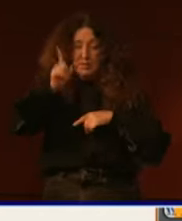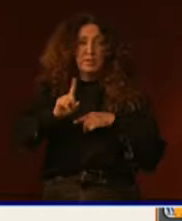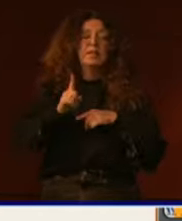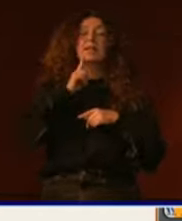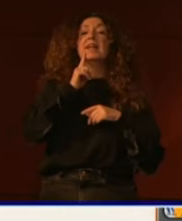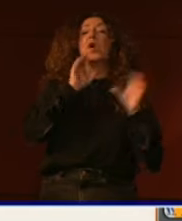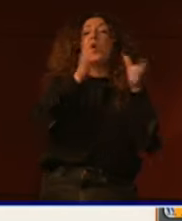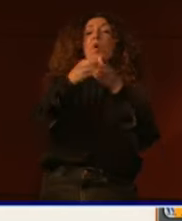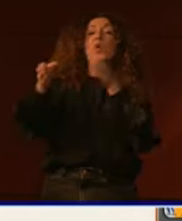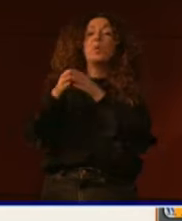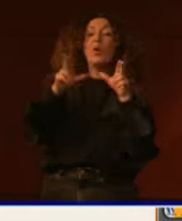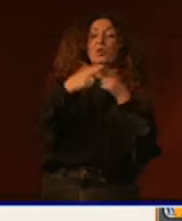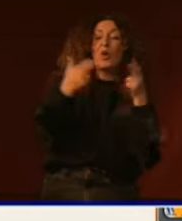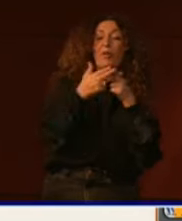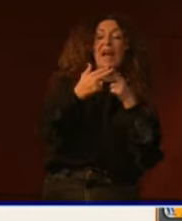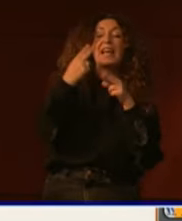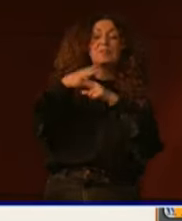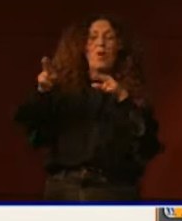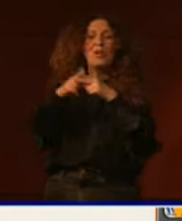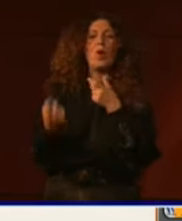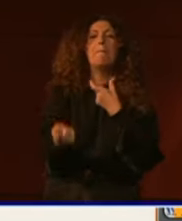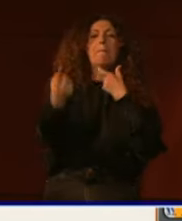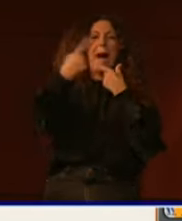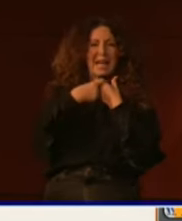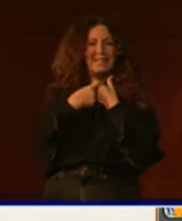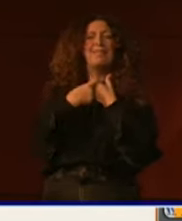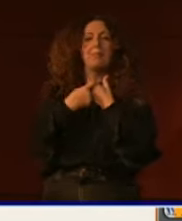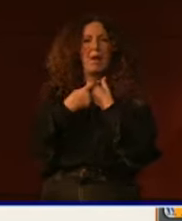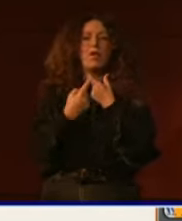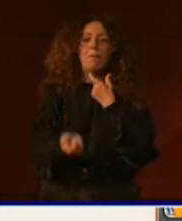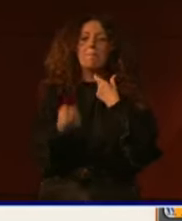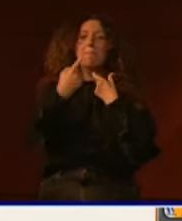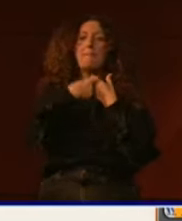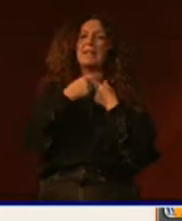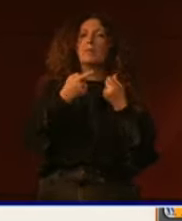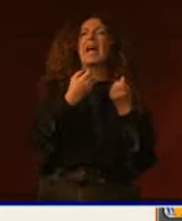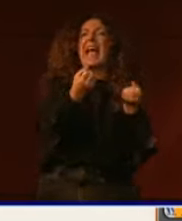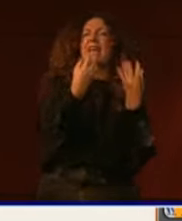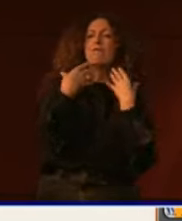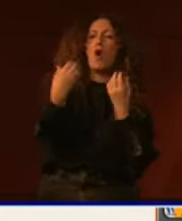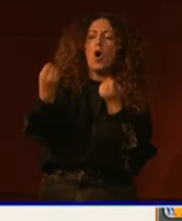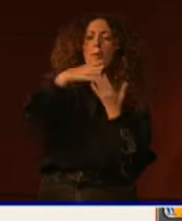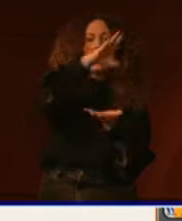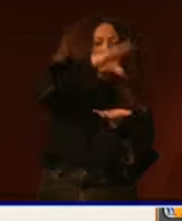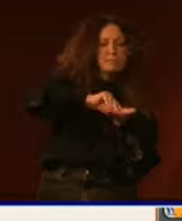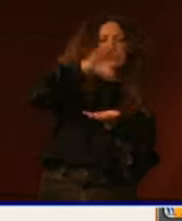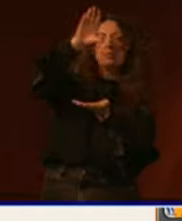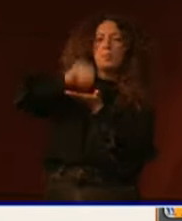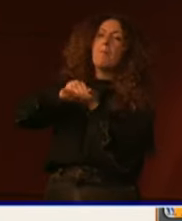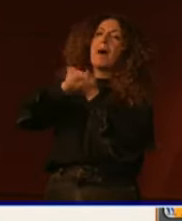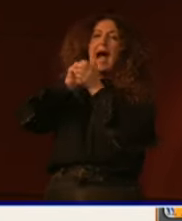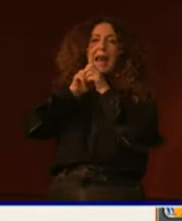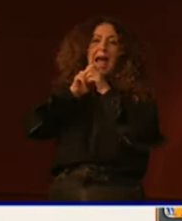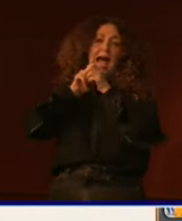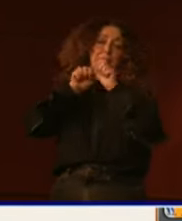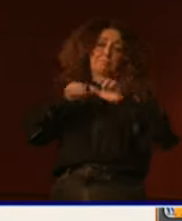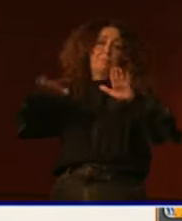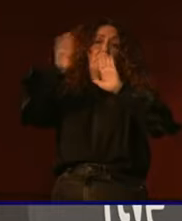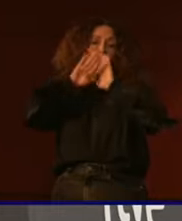grupos sociales y políticos significativos como fuentes y portadores de información y opinión en el conjunto de la programación,